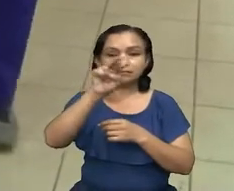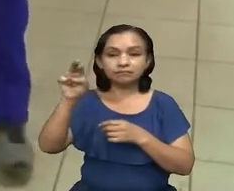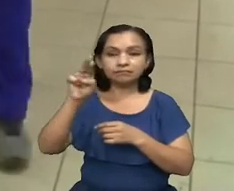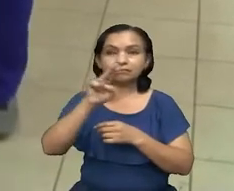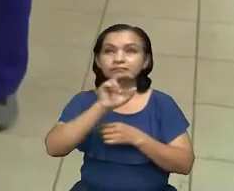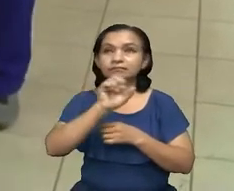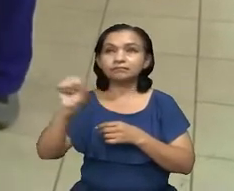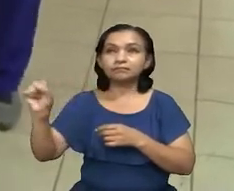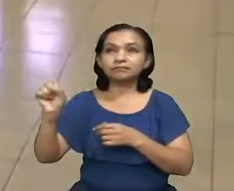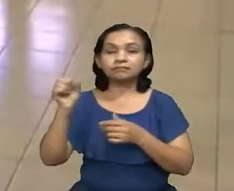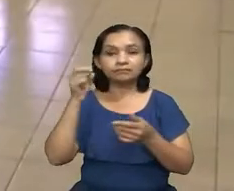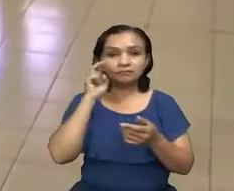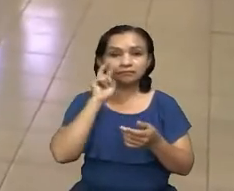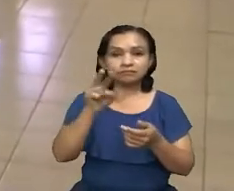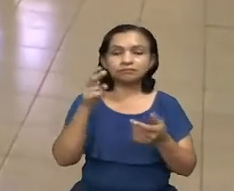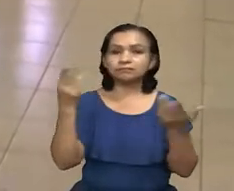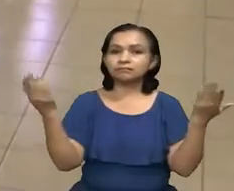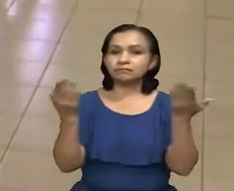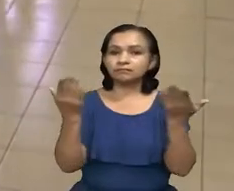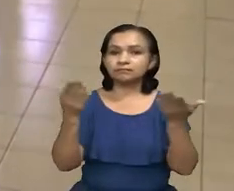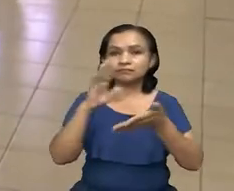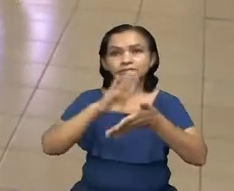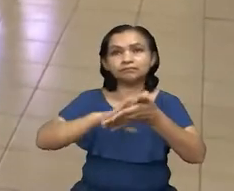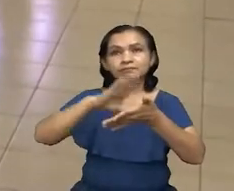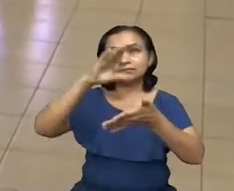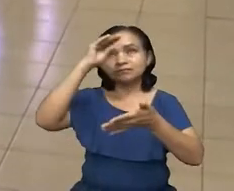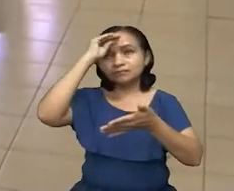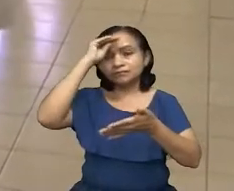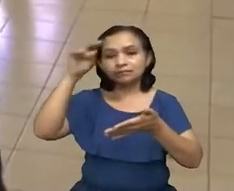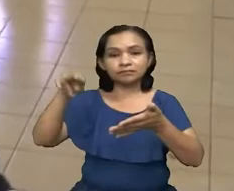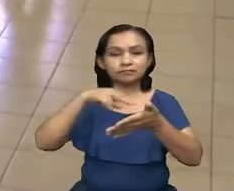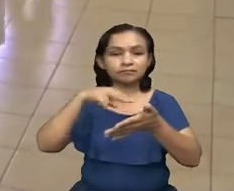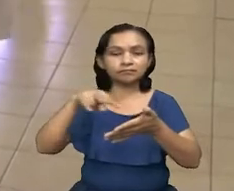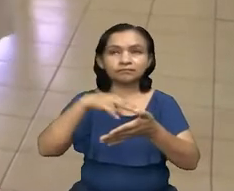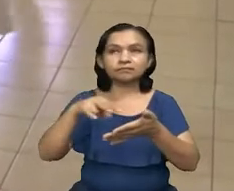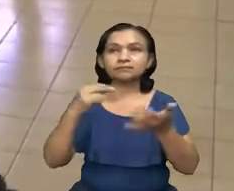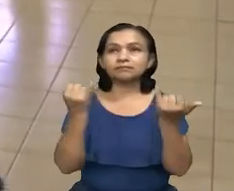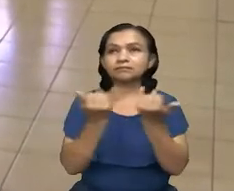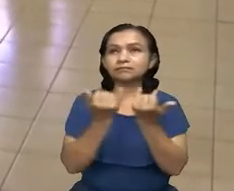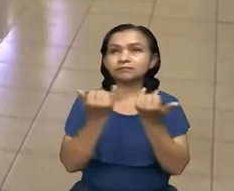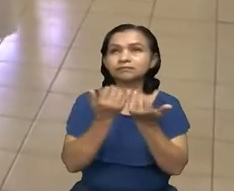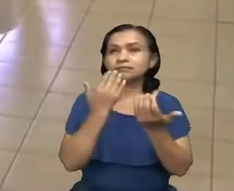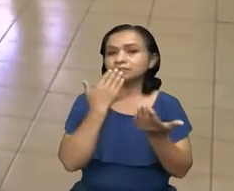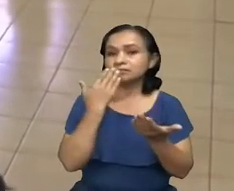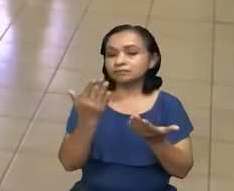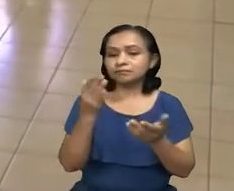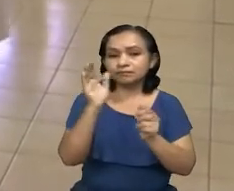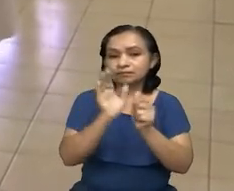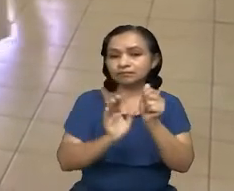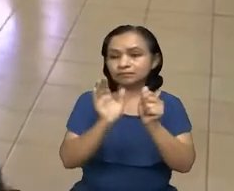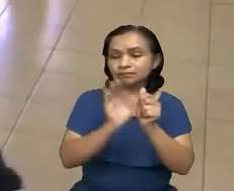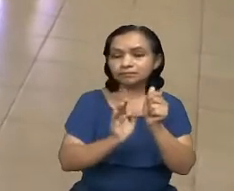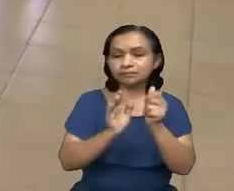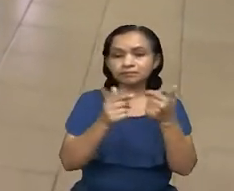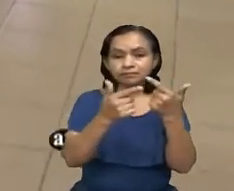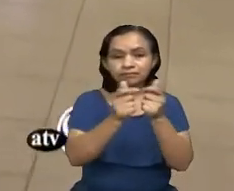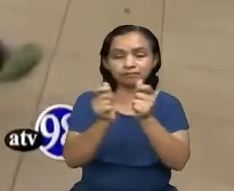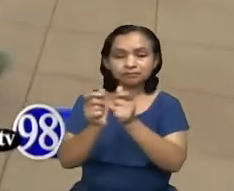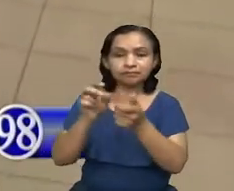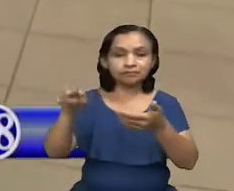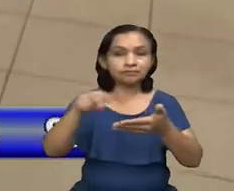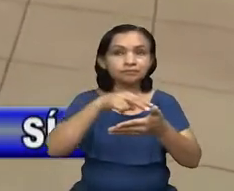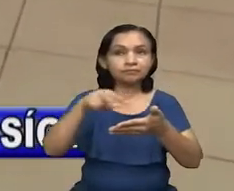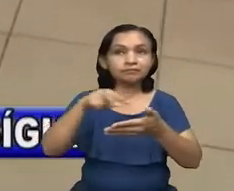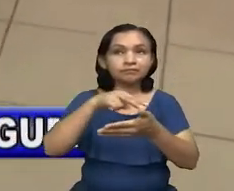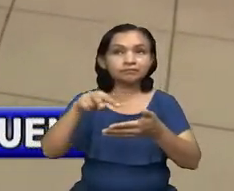la integración de los muchachos en aprender nuestros ritmos? Pues bastante motivado, porque en cada uno de los módulos que hemos impartido de